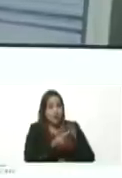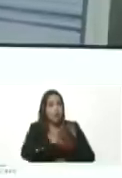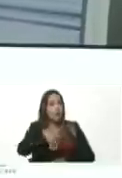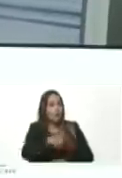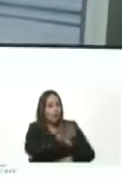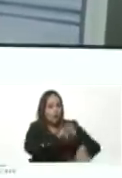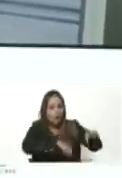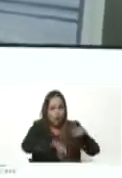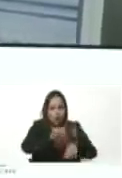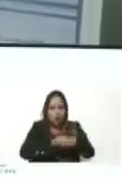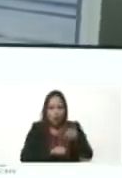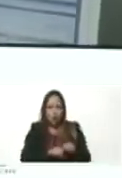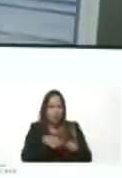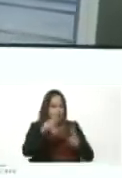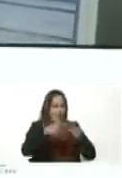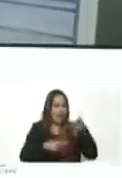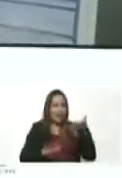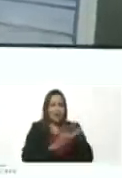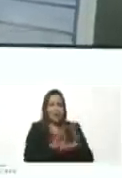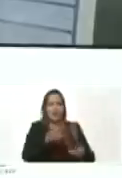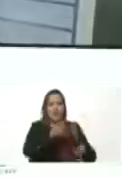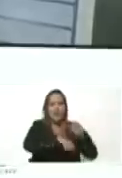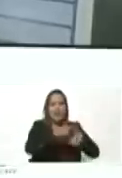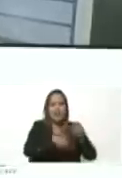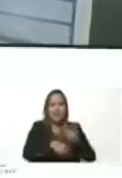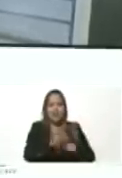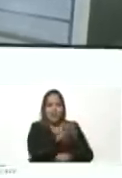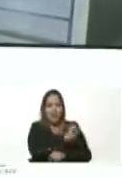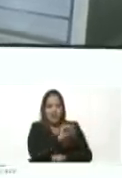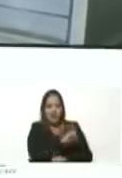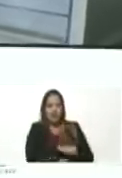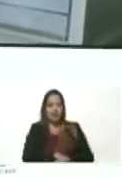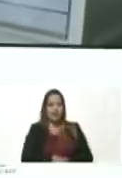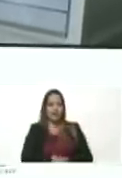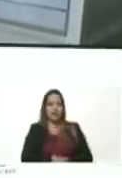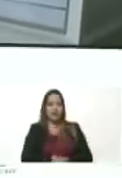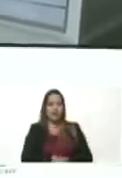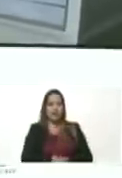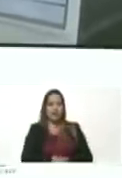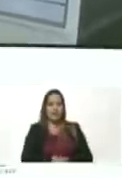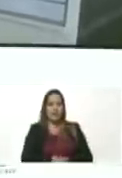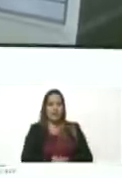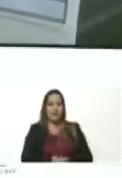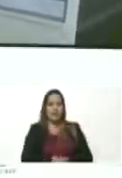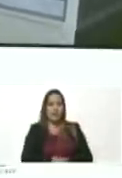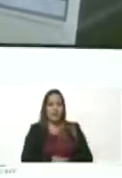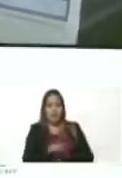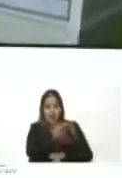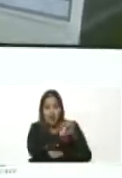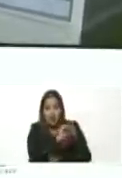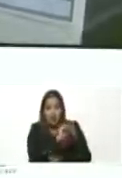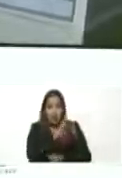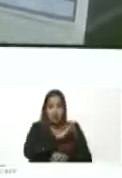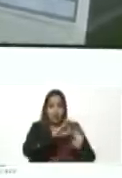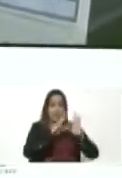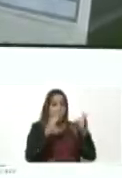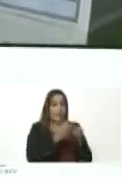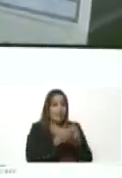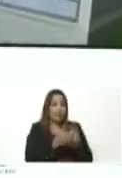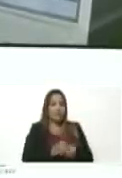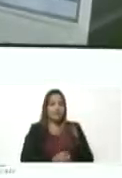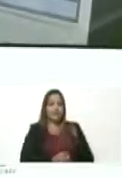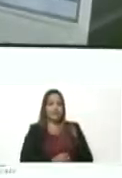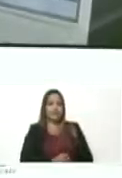en materia de venta de vehículos sedán, de vehículos familiares, es un mercado